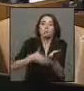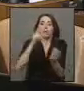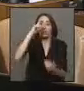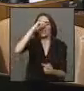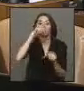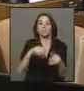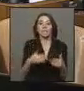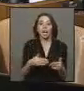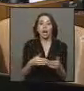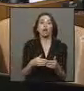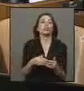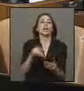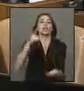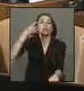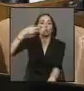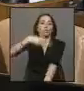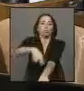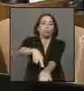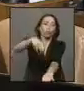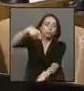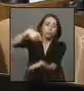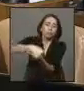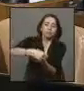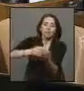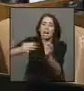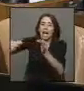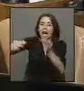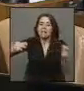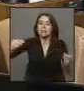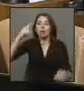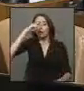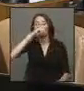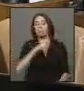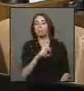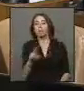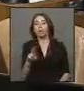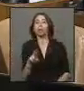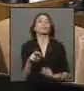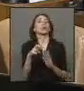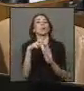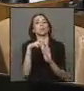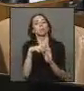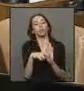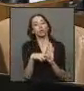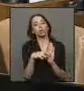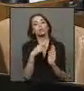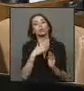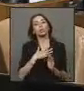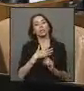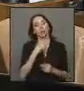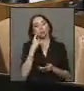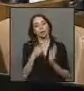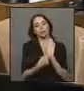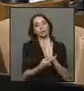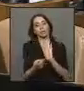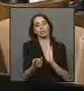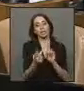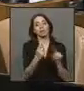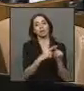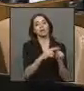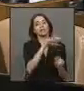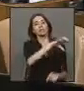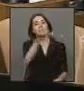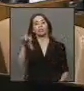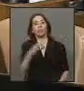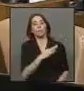corren, en las zonas extremas y aisladas es aún peor. Por eso es que este proyecto busca ser una señal para diversas